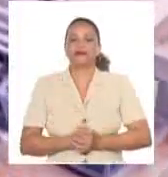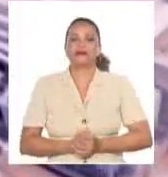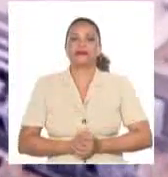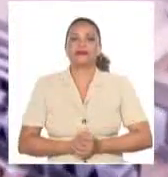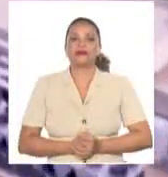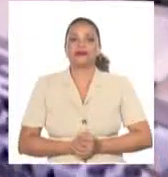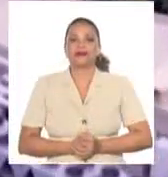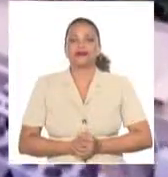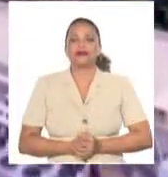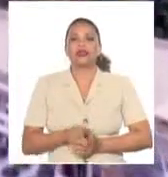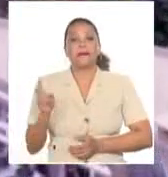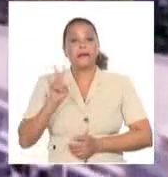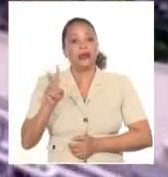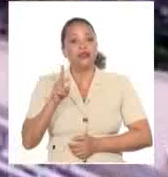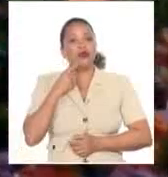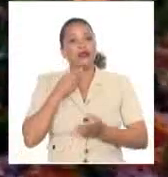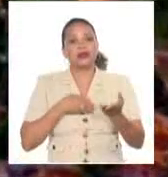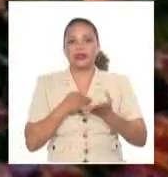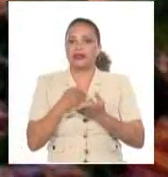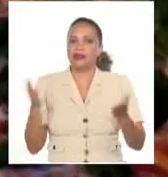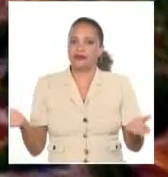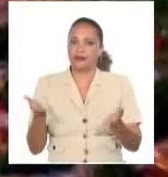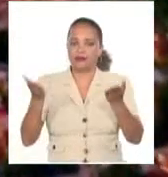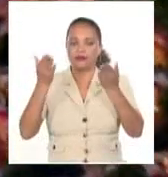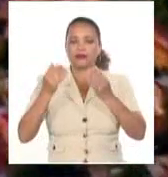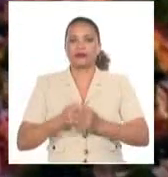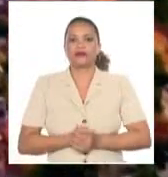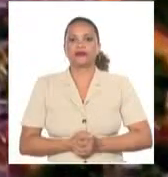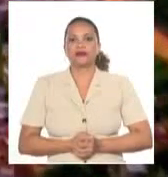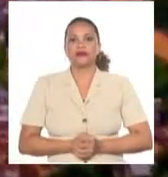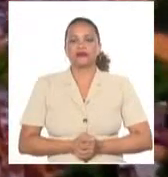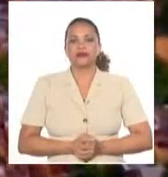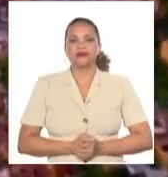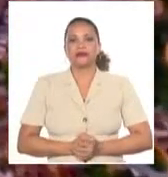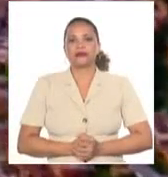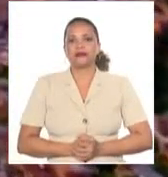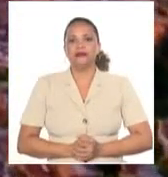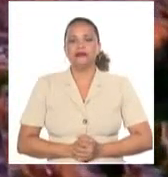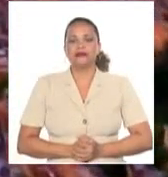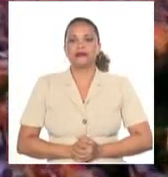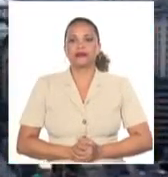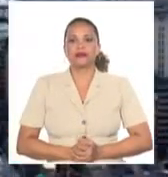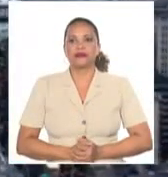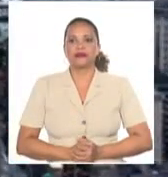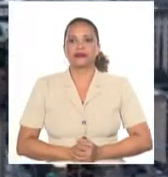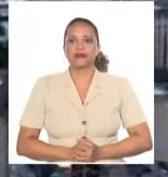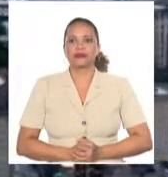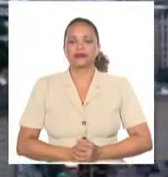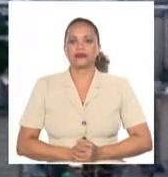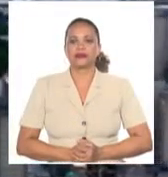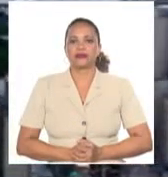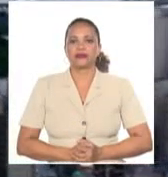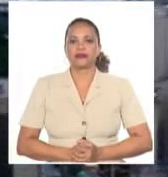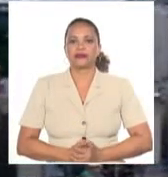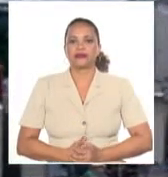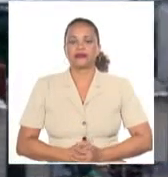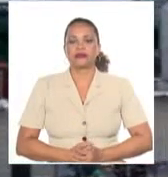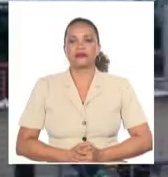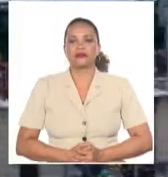una Venezuela que vive y se recupera. Desde Venezuela, Adrián Almagro, Rafael Alemañez y Amalia Ramos para el Canal